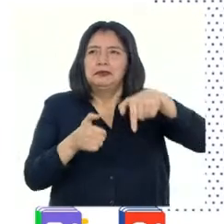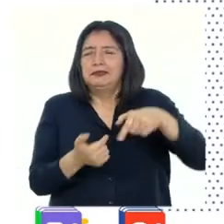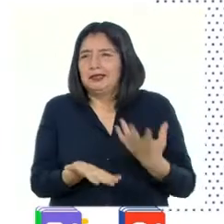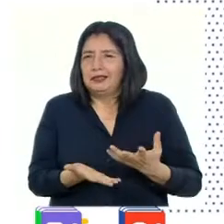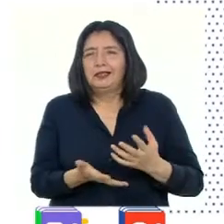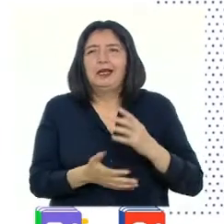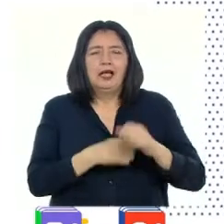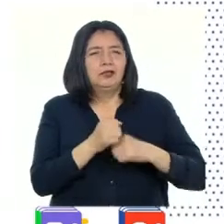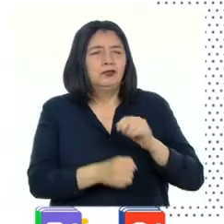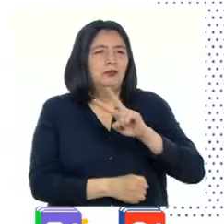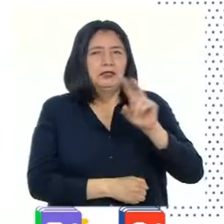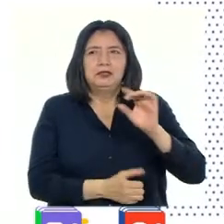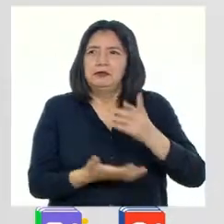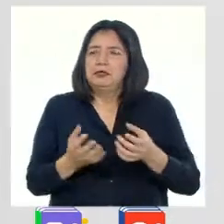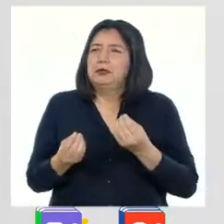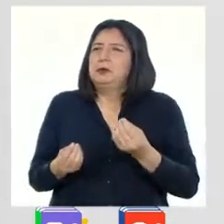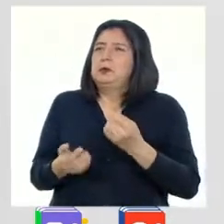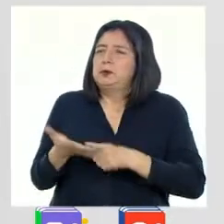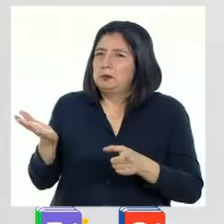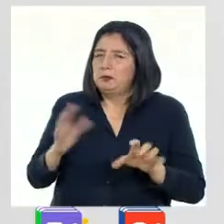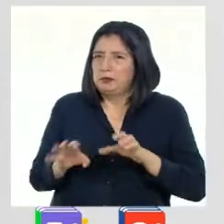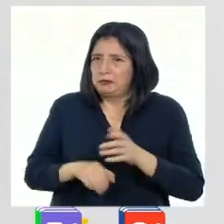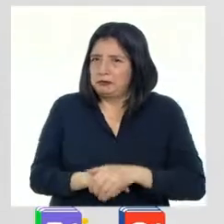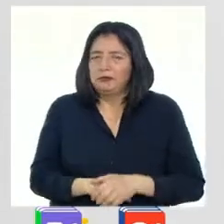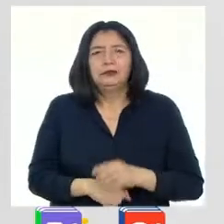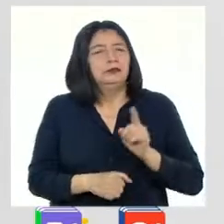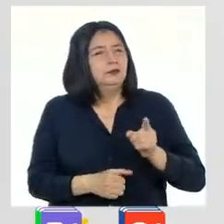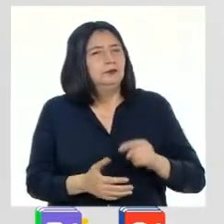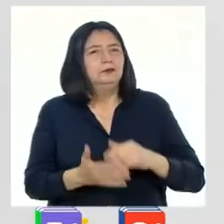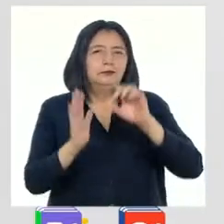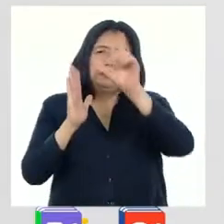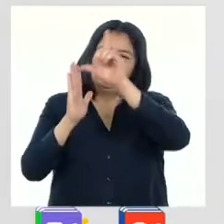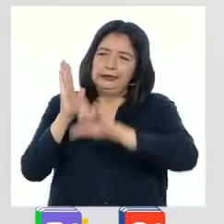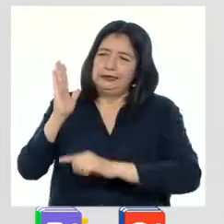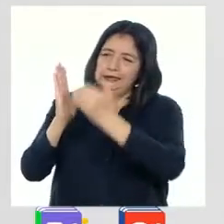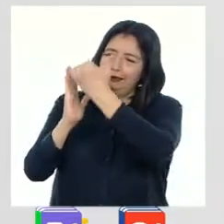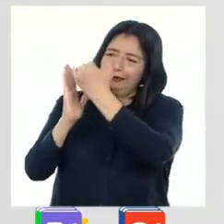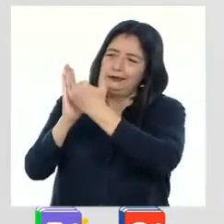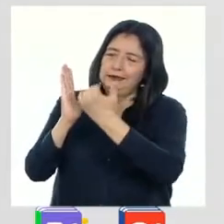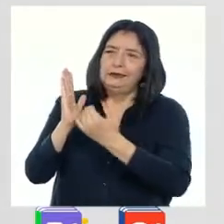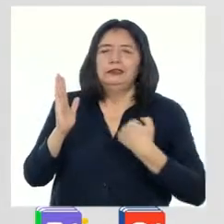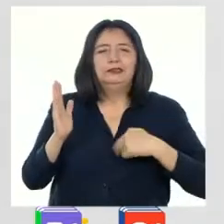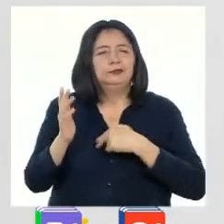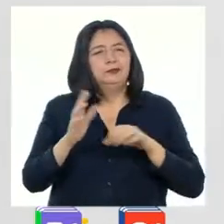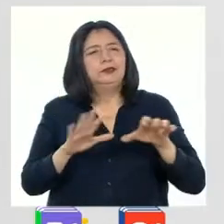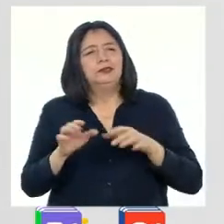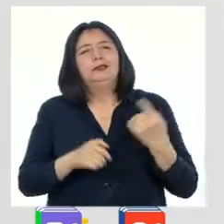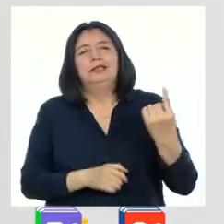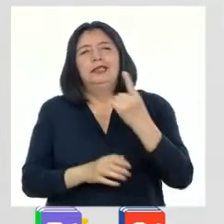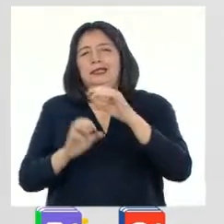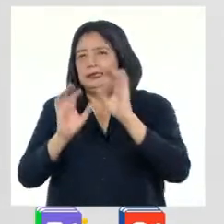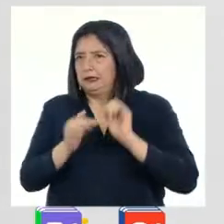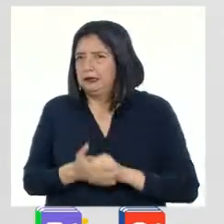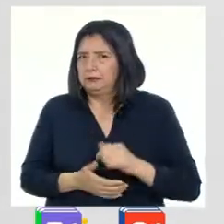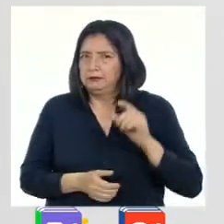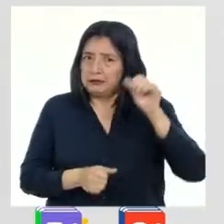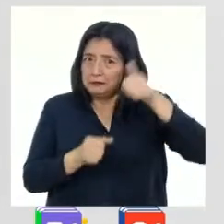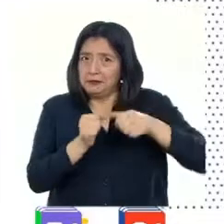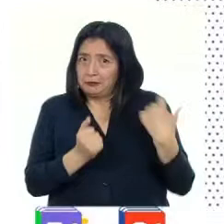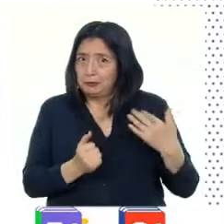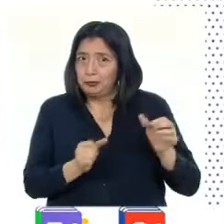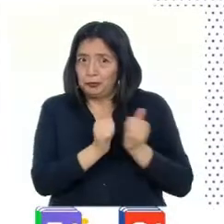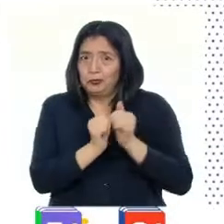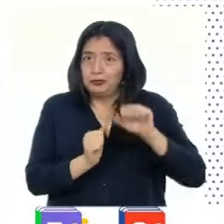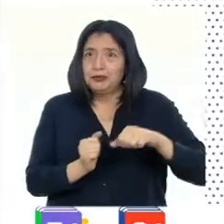qué manera los enfrentamos? Y bueno, para lograrlo hicimos una lista de actividades que hemos ido desarrollando día a día. ¿Qué tal si la revisamos